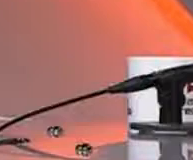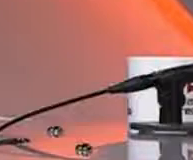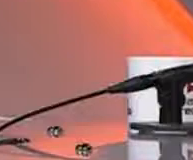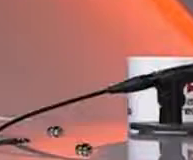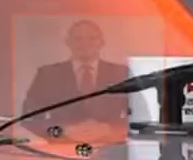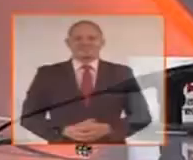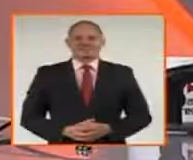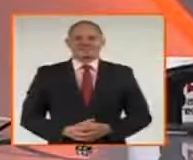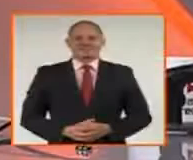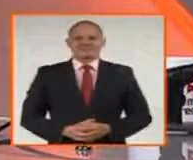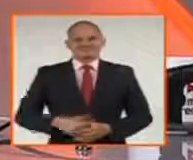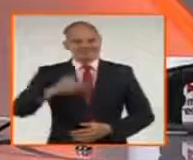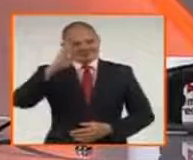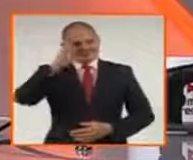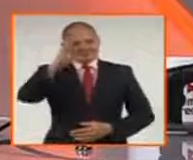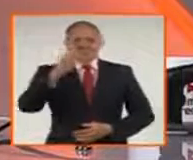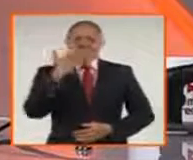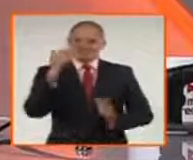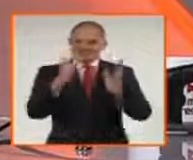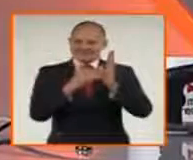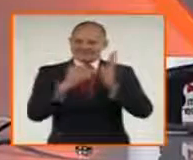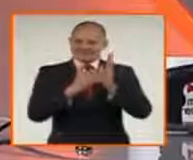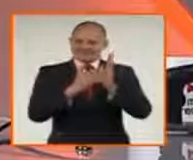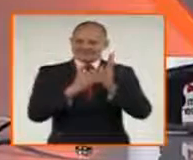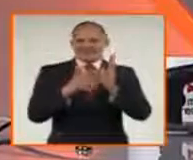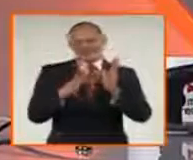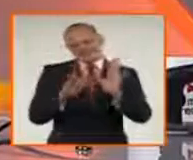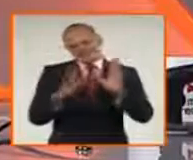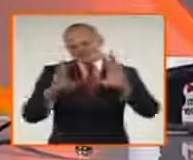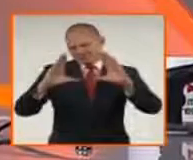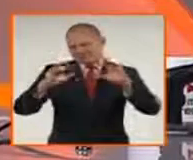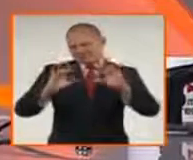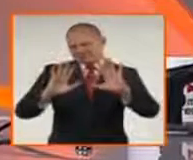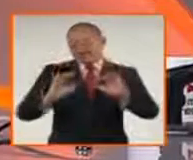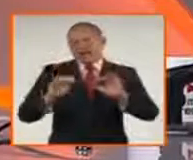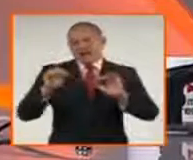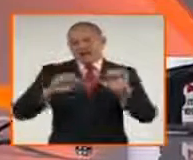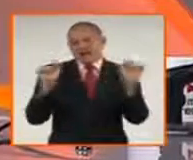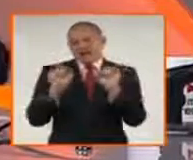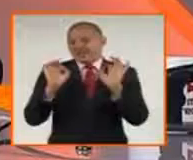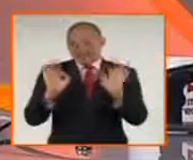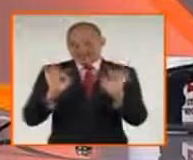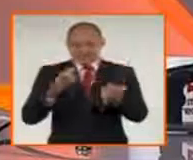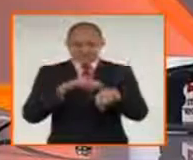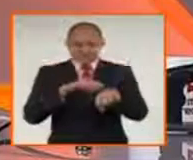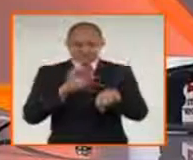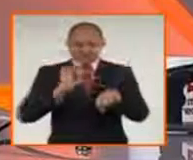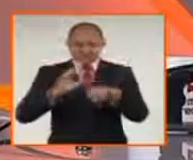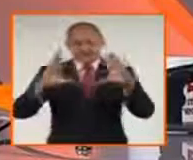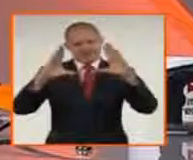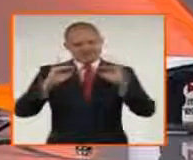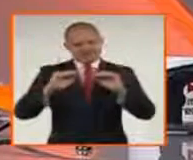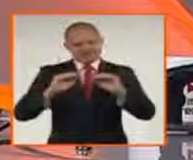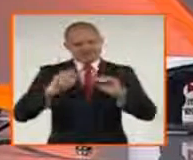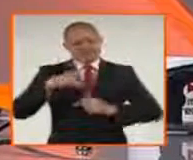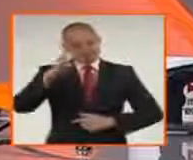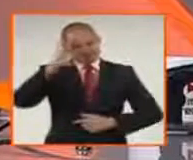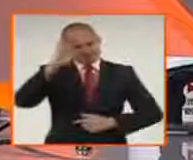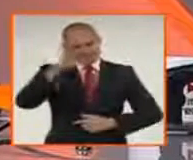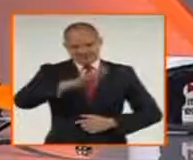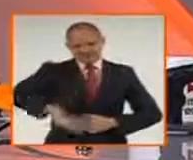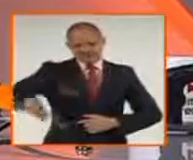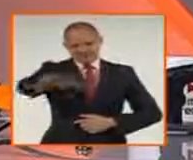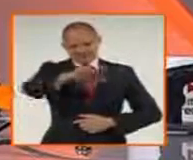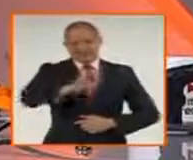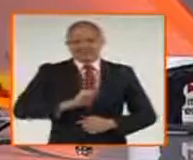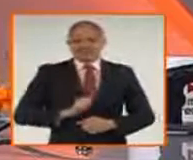Muy buenas tardes, tardes, noches ya, que en invierno ya es oscuro a esta hora. Les saludo a todos los que a